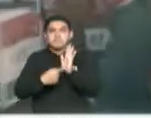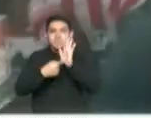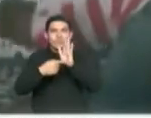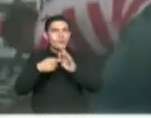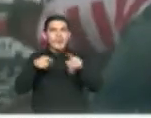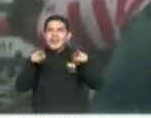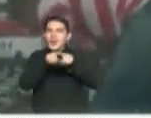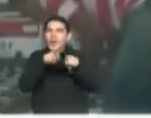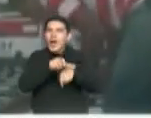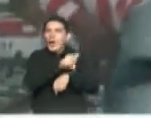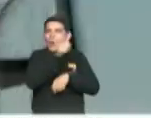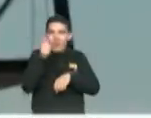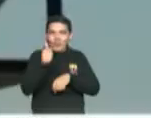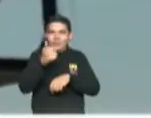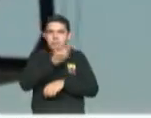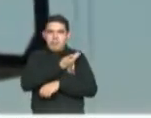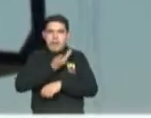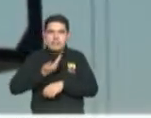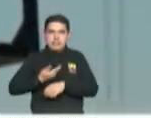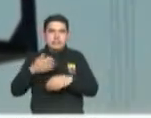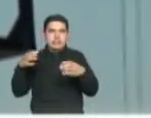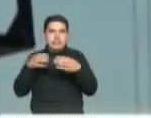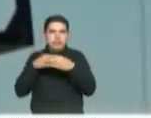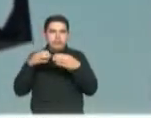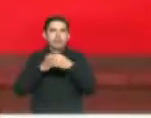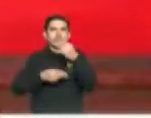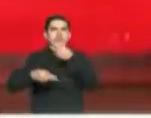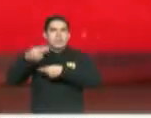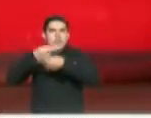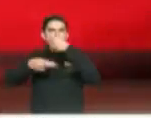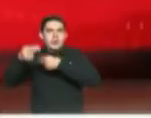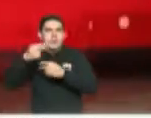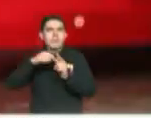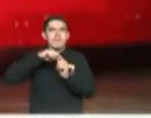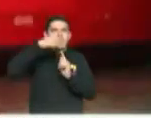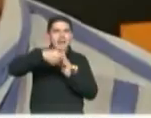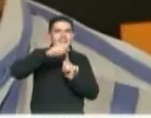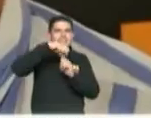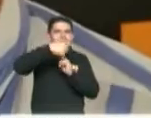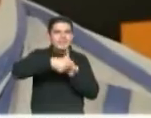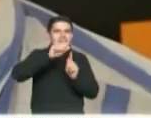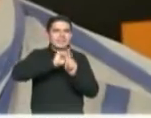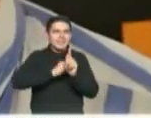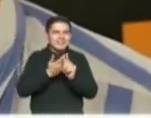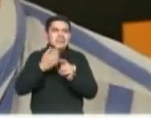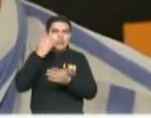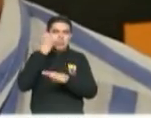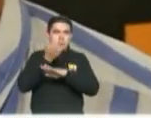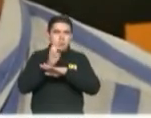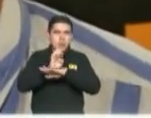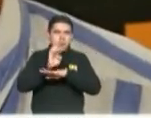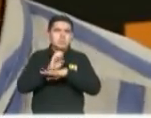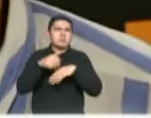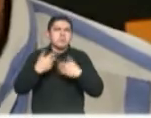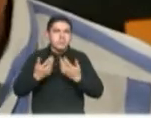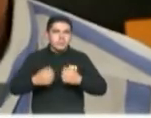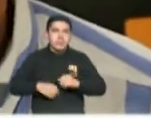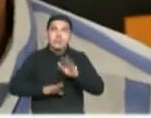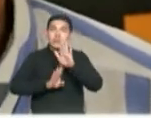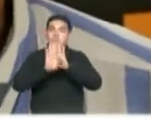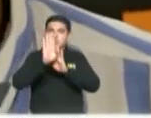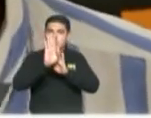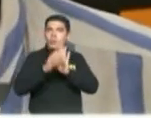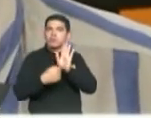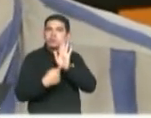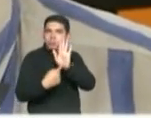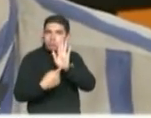eduardo ledesma presidente de la asociación de exportadores de banano del ecuador lección de desarrollo para el cual